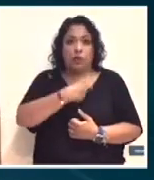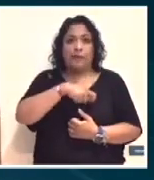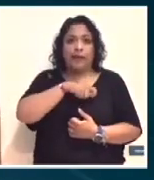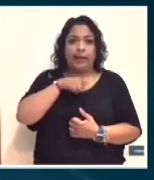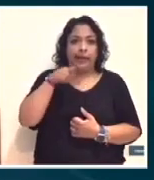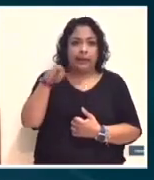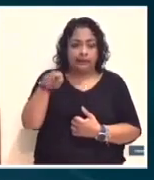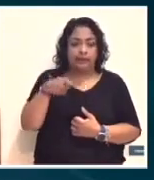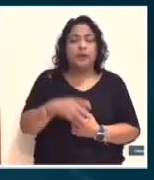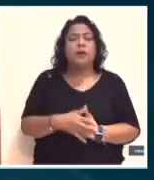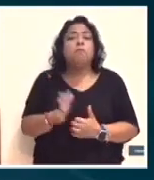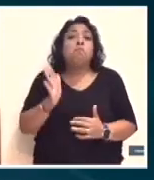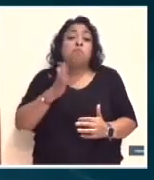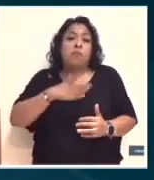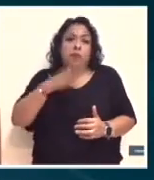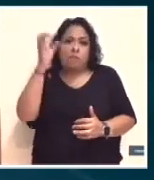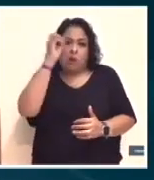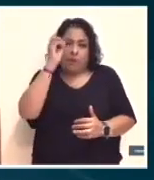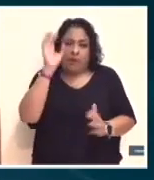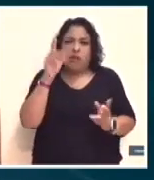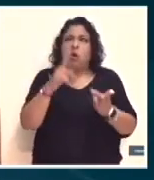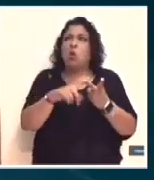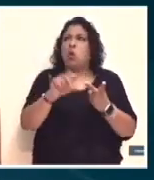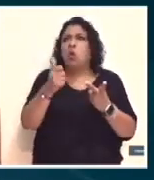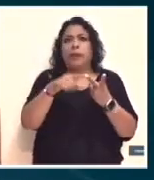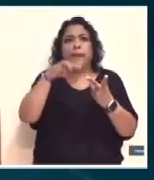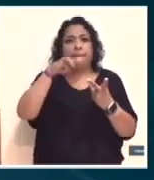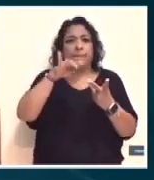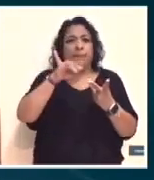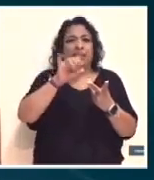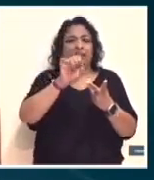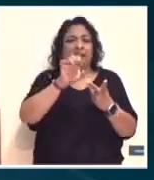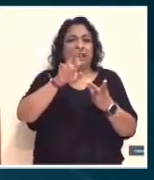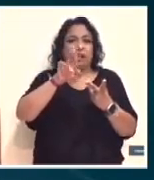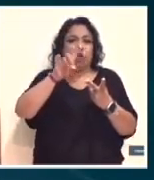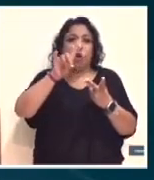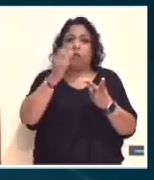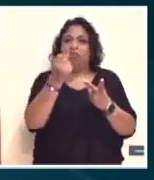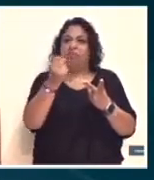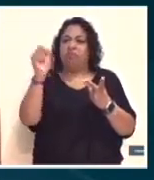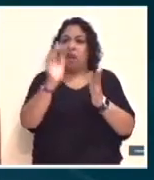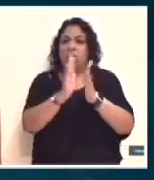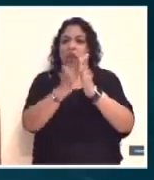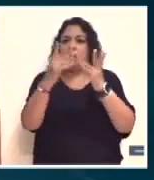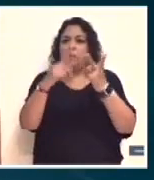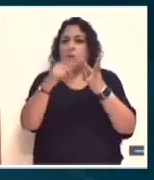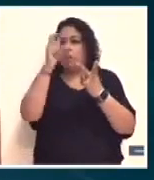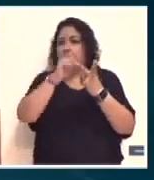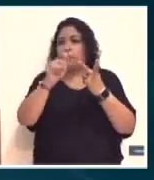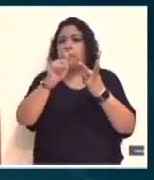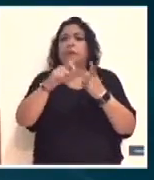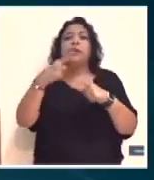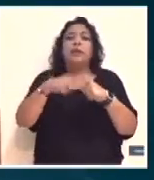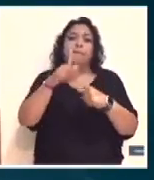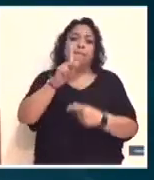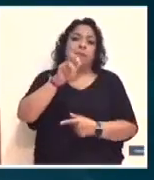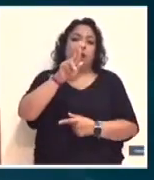misericordia también es otra de las grandes novelas que escribió pérez galdós quizá